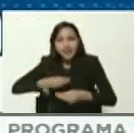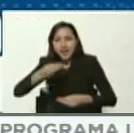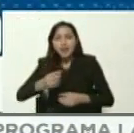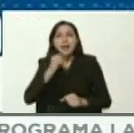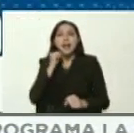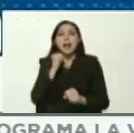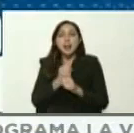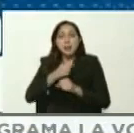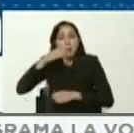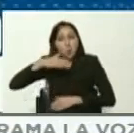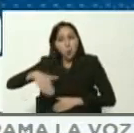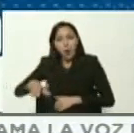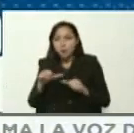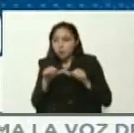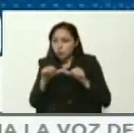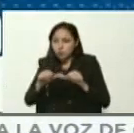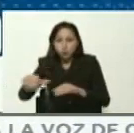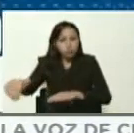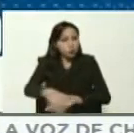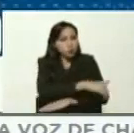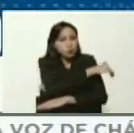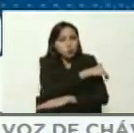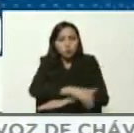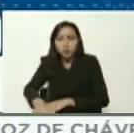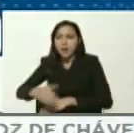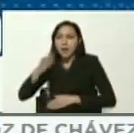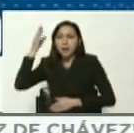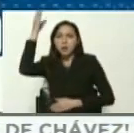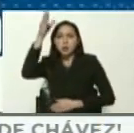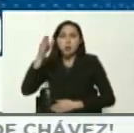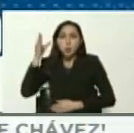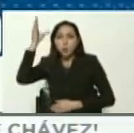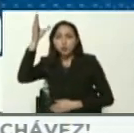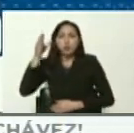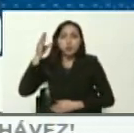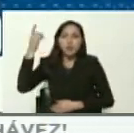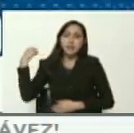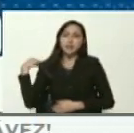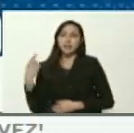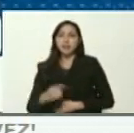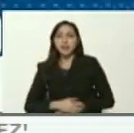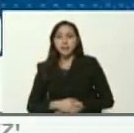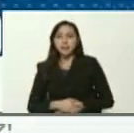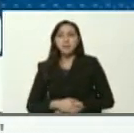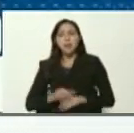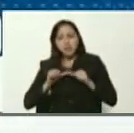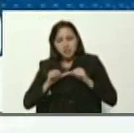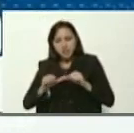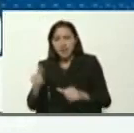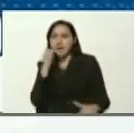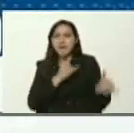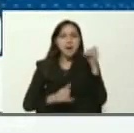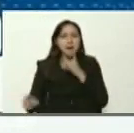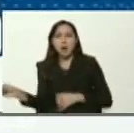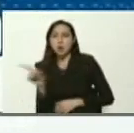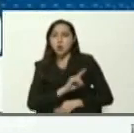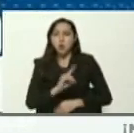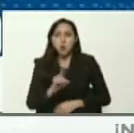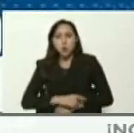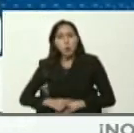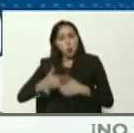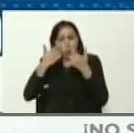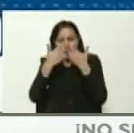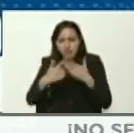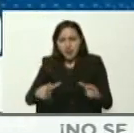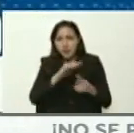en el pueblo de a pie, en el pueblo consciente, en el pueblo que nunca falla. El pueblo de los libertadores